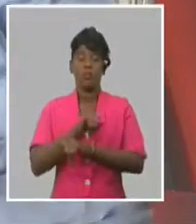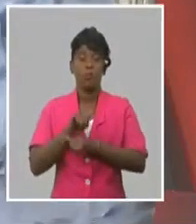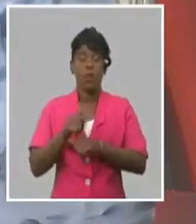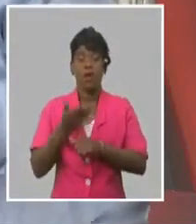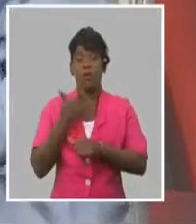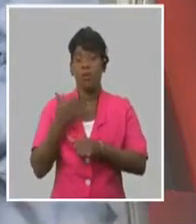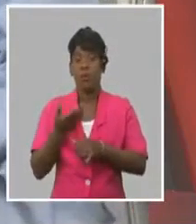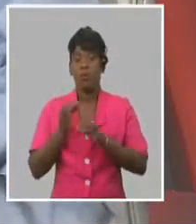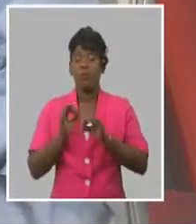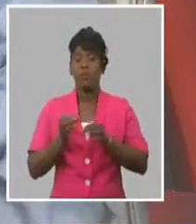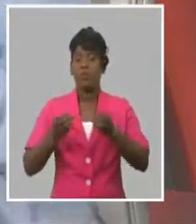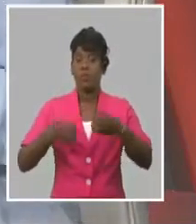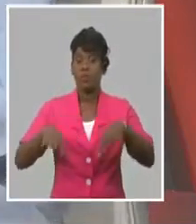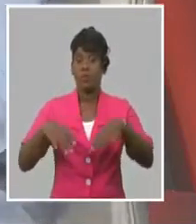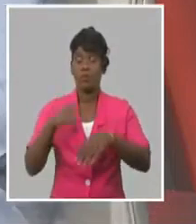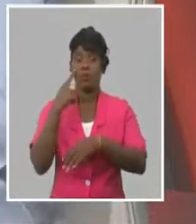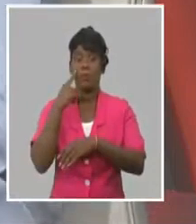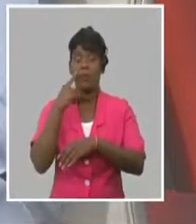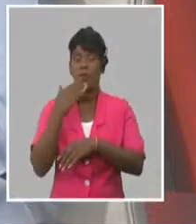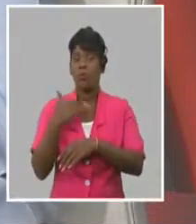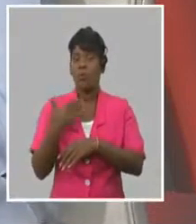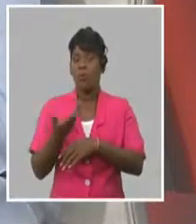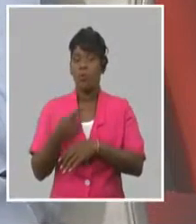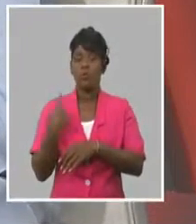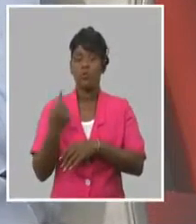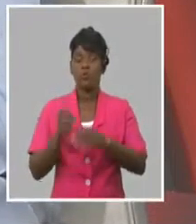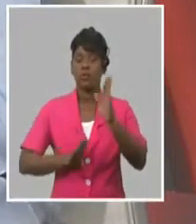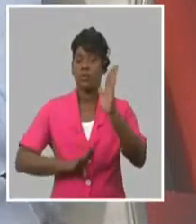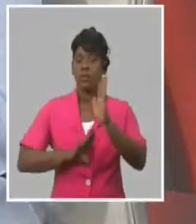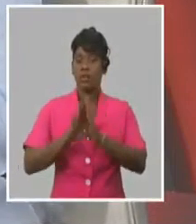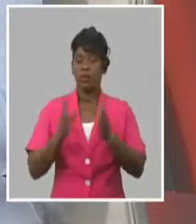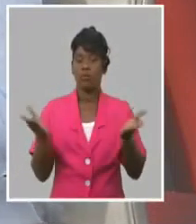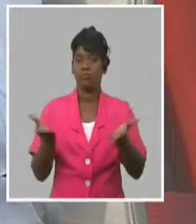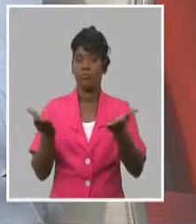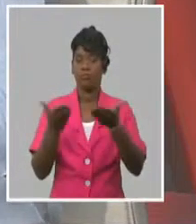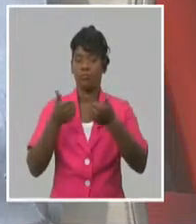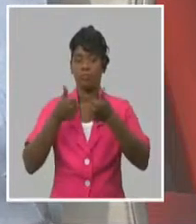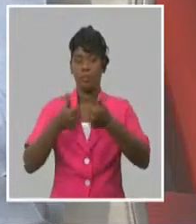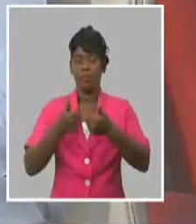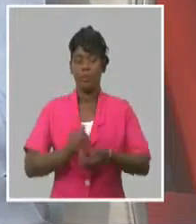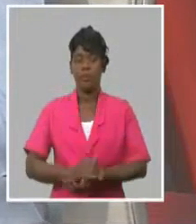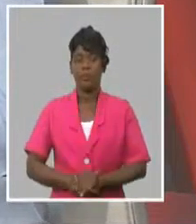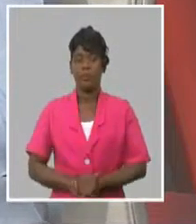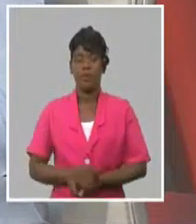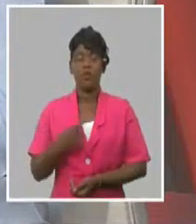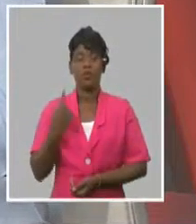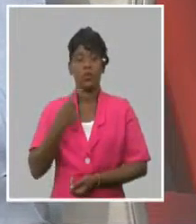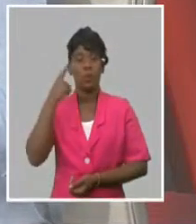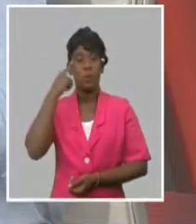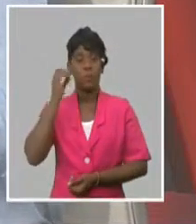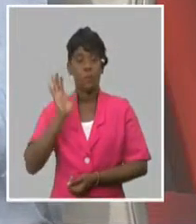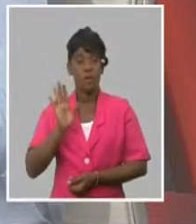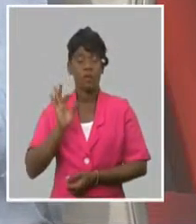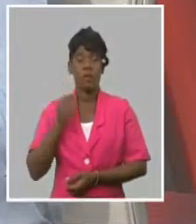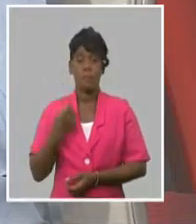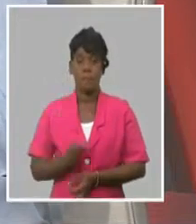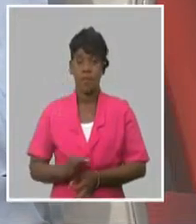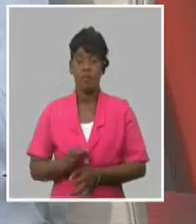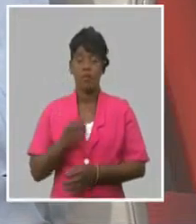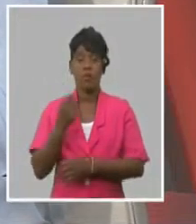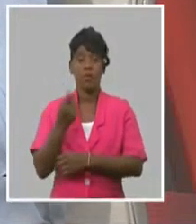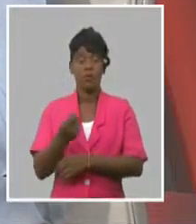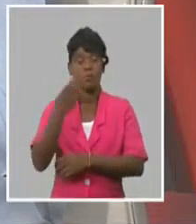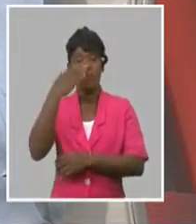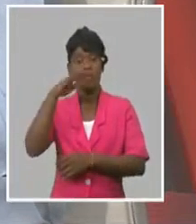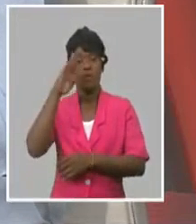estrategia, se han venido creando las condiciones para su implementación. Consideramos que la economía cubana, repito y